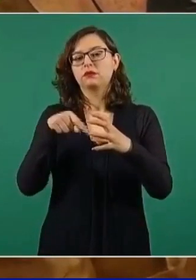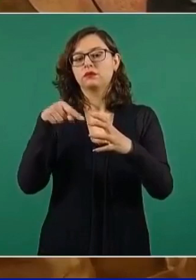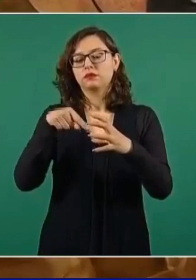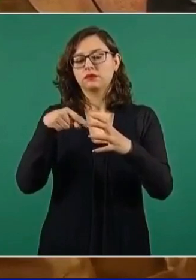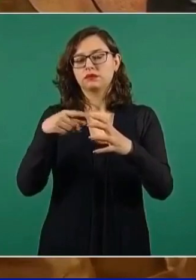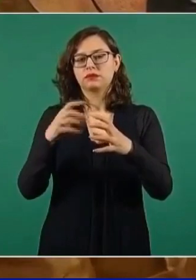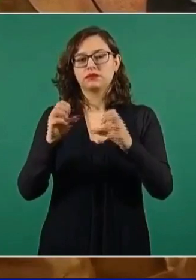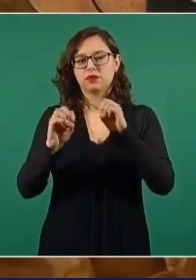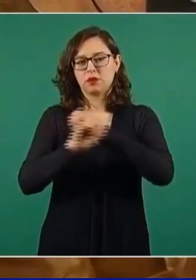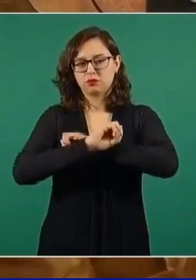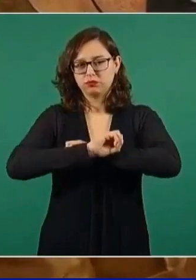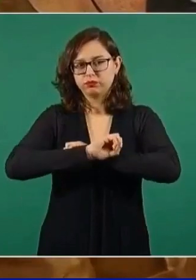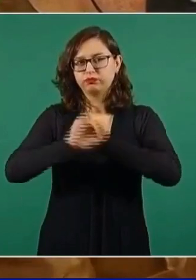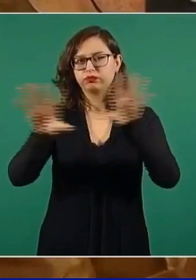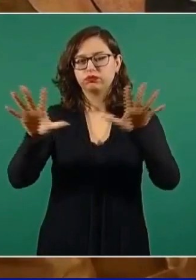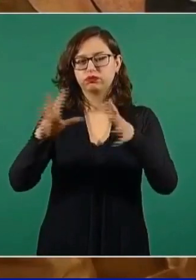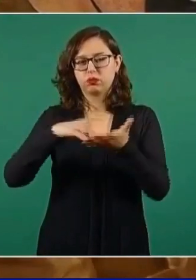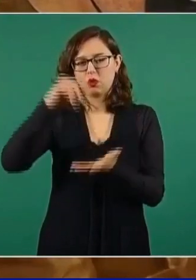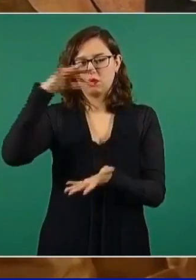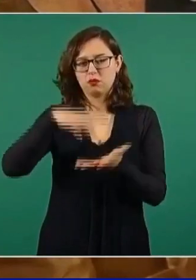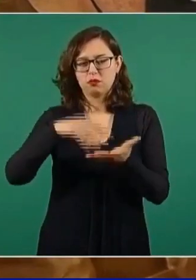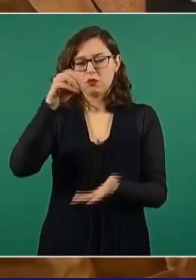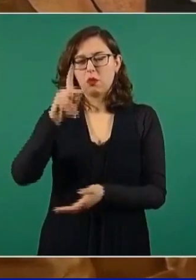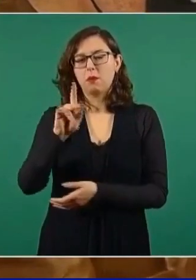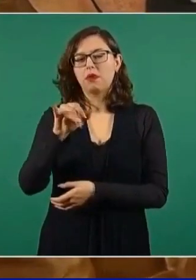419 cargadores de diferentes calibres,